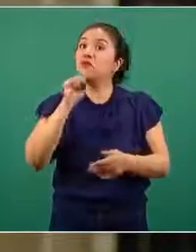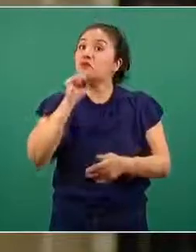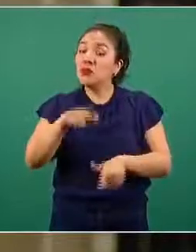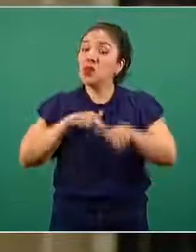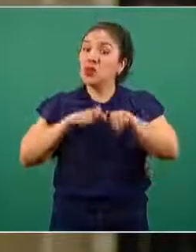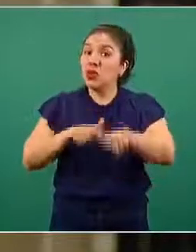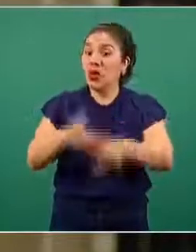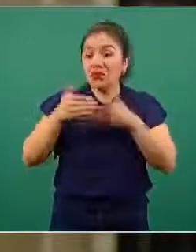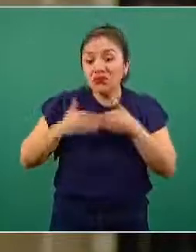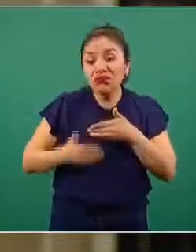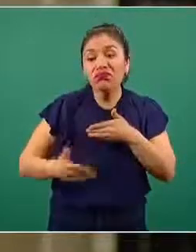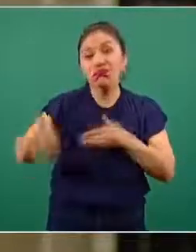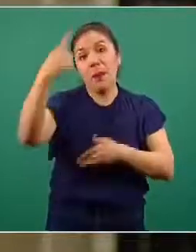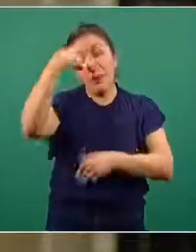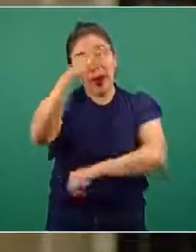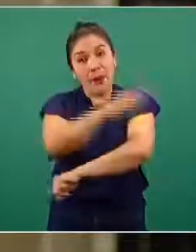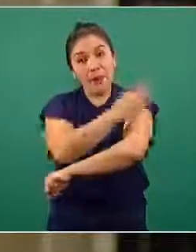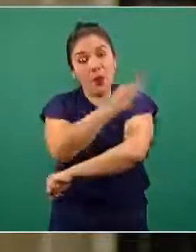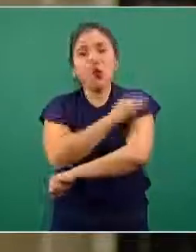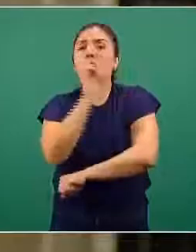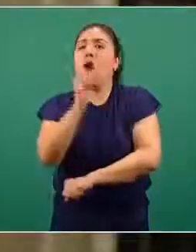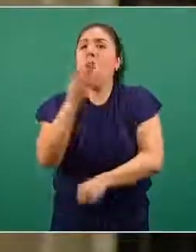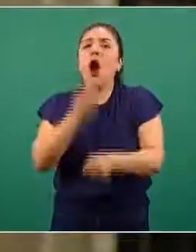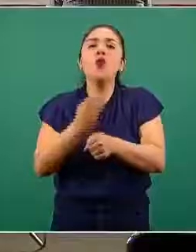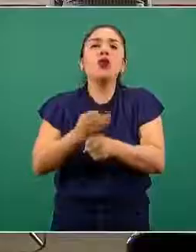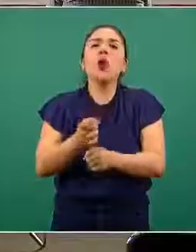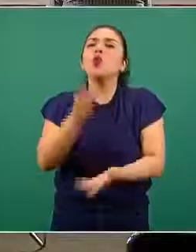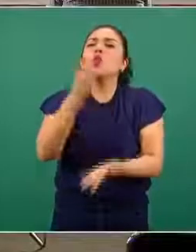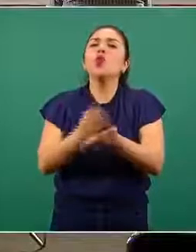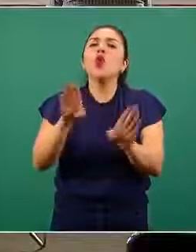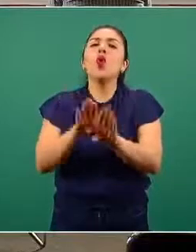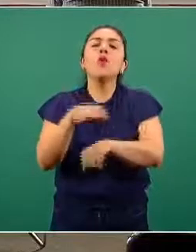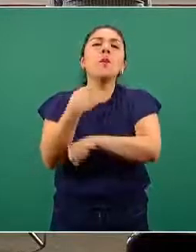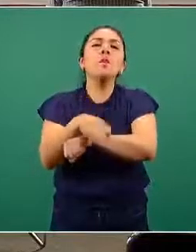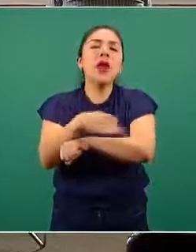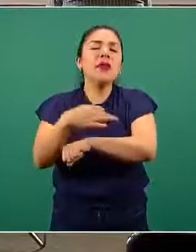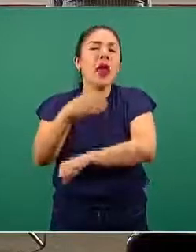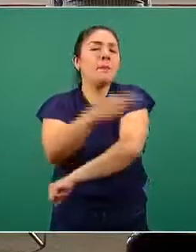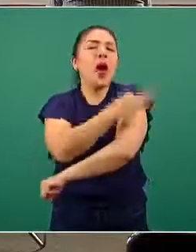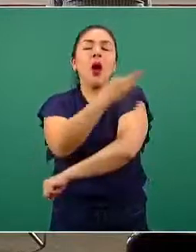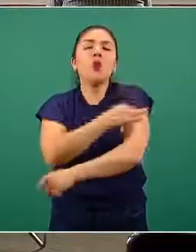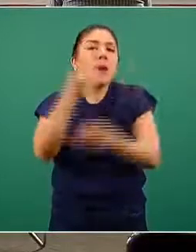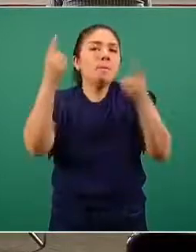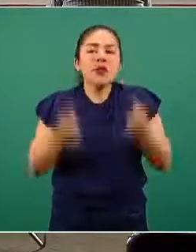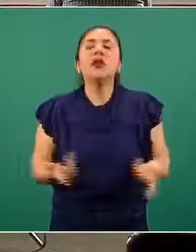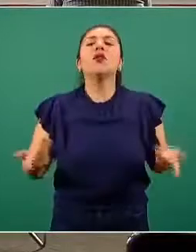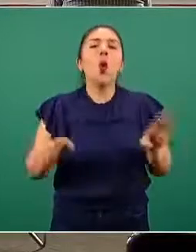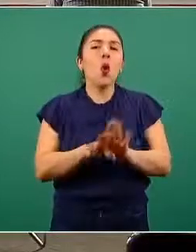vacunas o solamente están siendo utilizadas como vacunas de manera emergente?